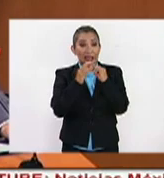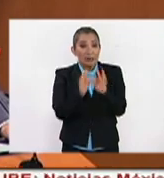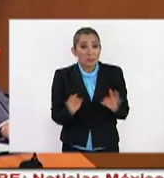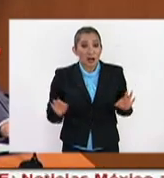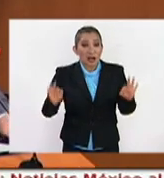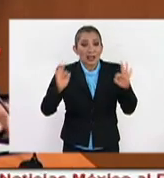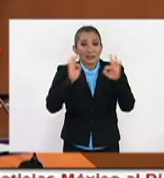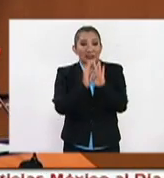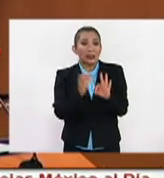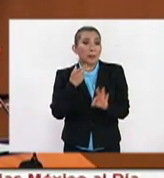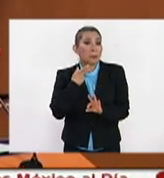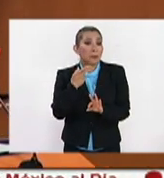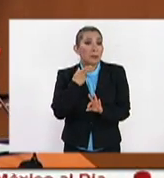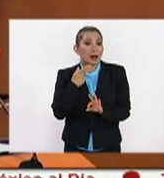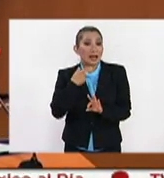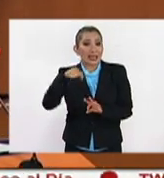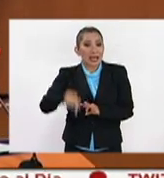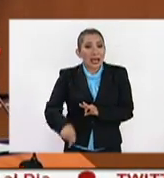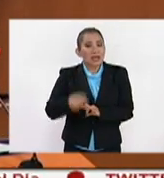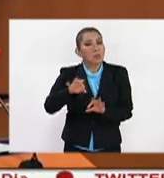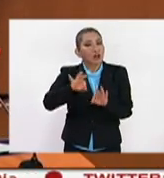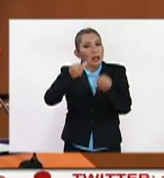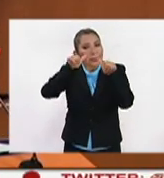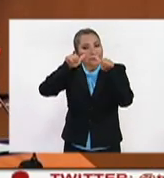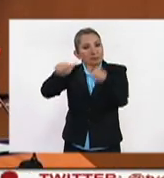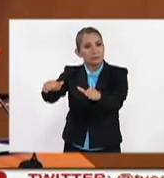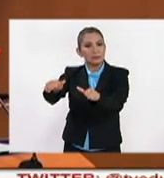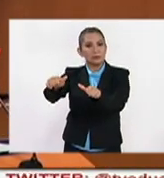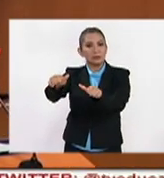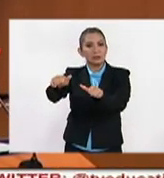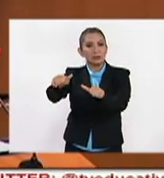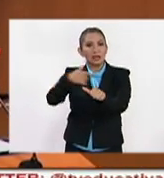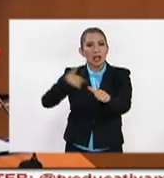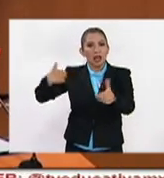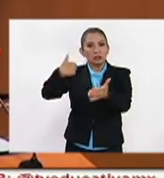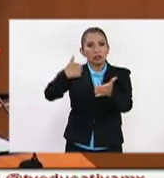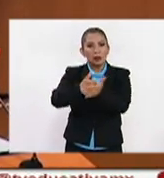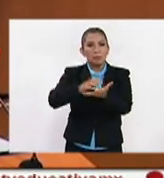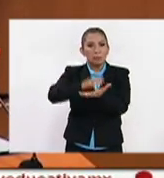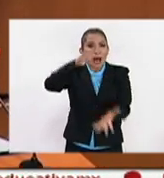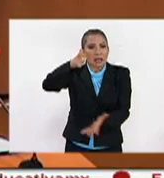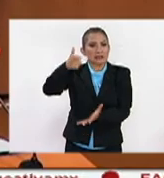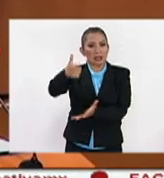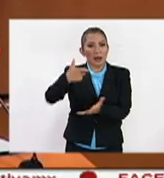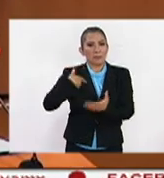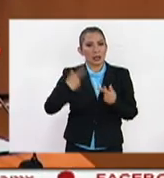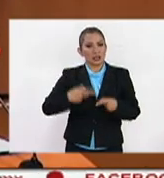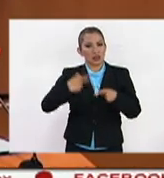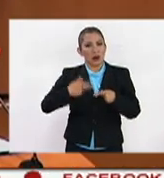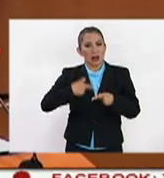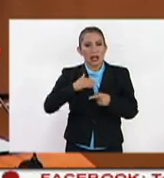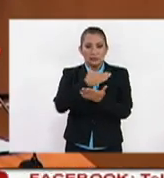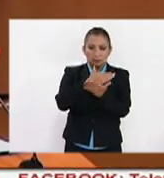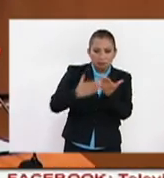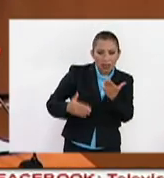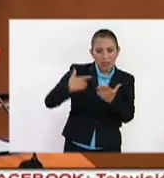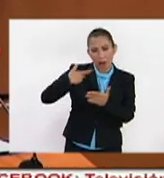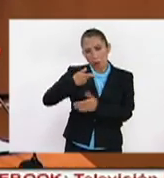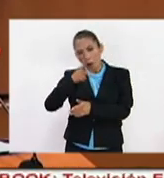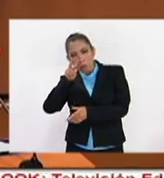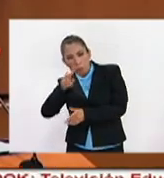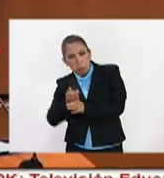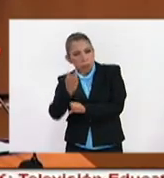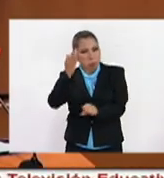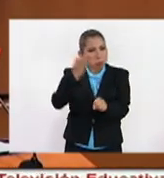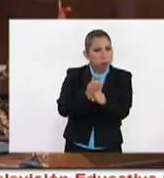les politiques économiques qui, quotidiennement, viennent en aide aux citoyens, que ce soit en offrant une baisse d'impôts aux gens de